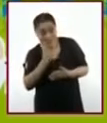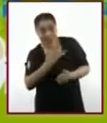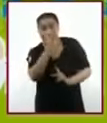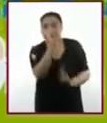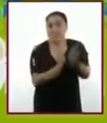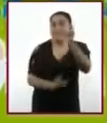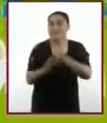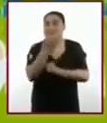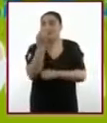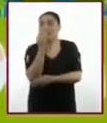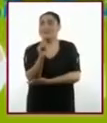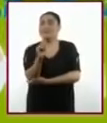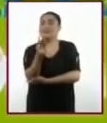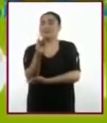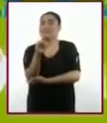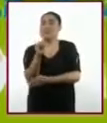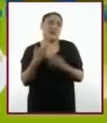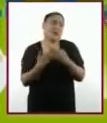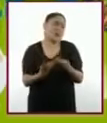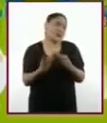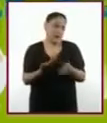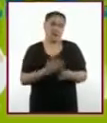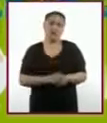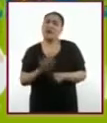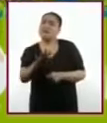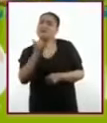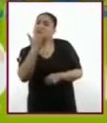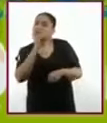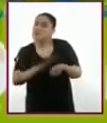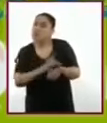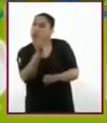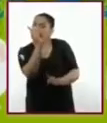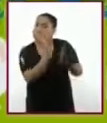su disposición. ¿Por qué será que hay más alfalfa